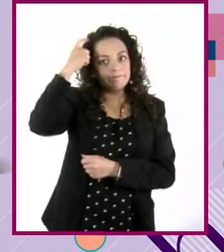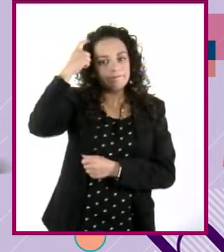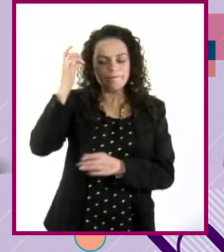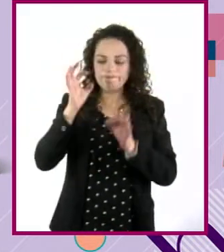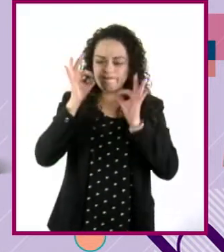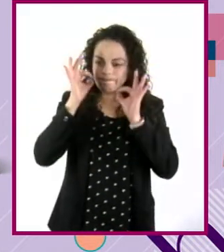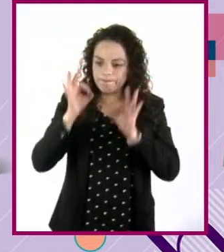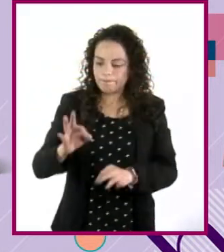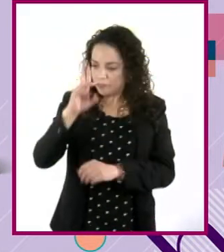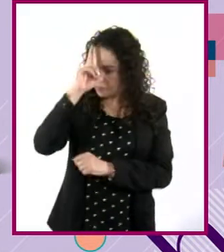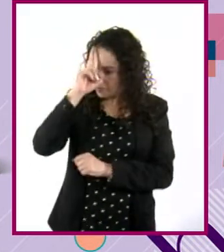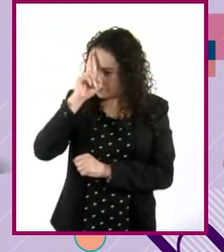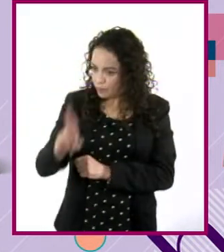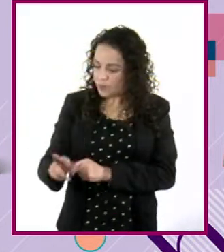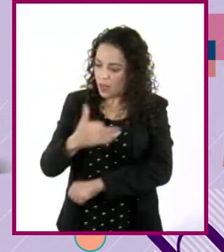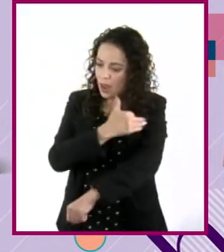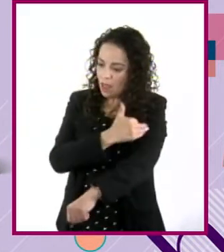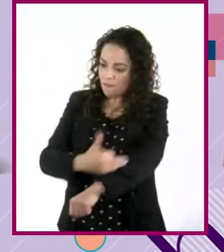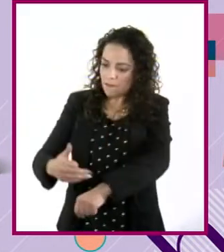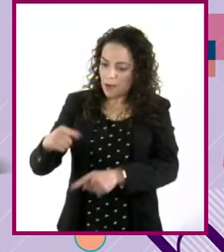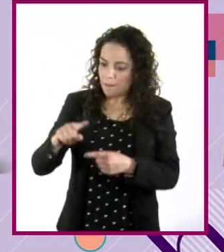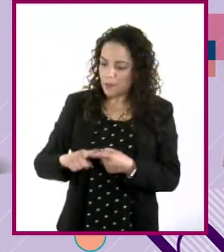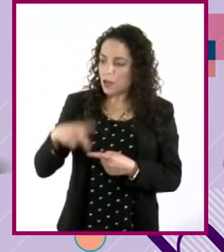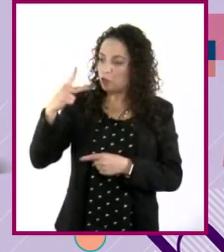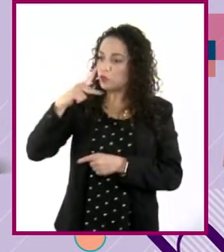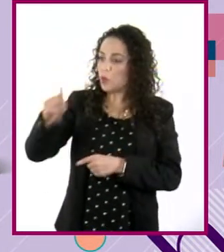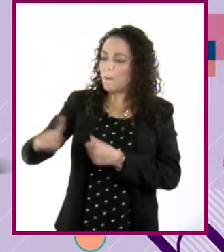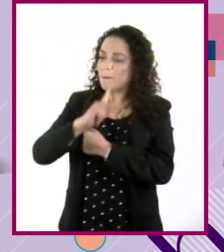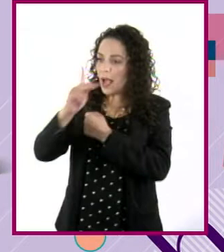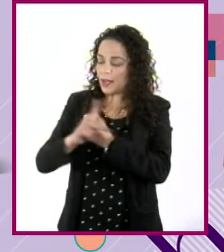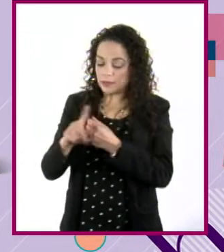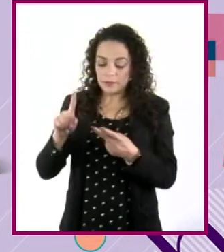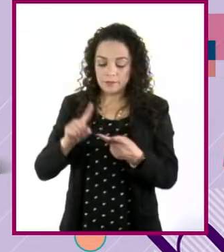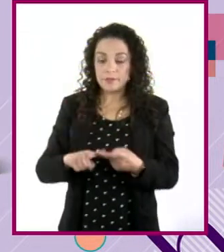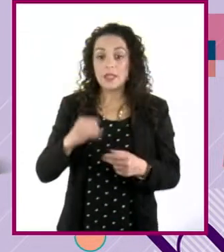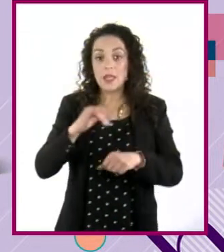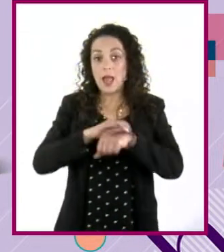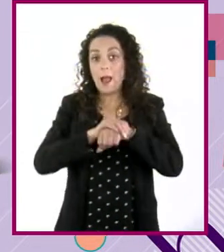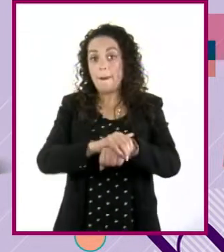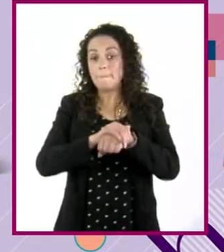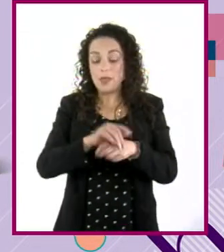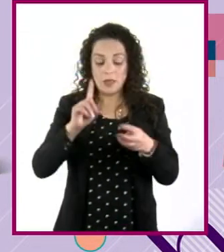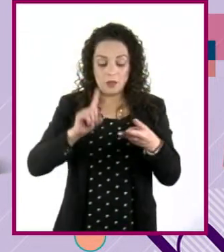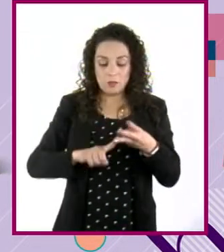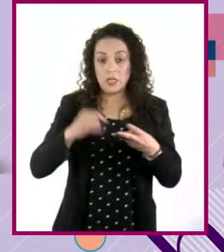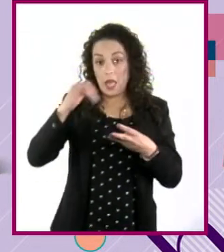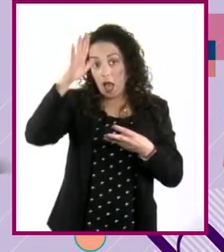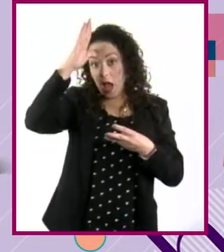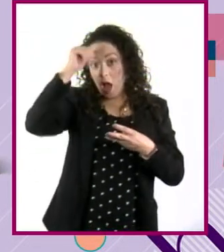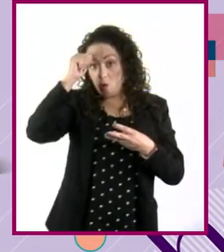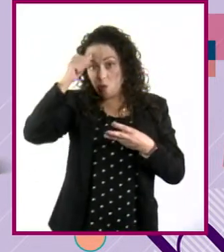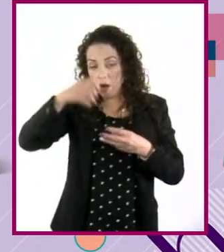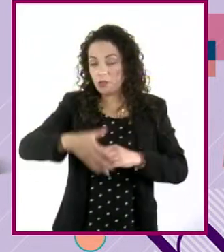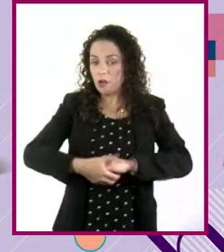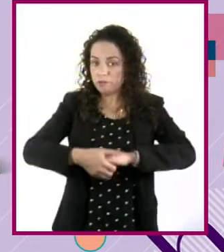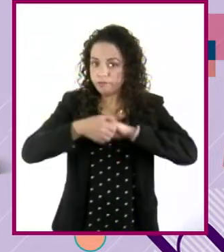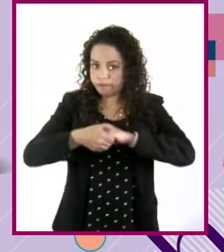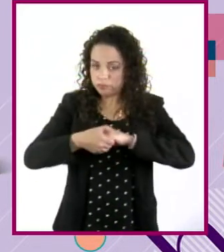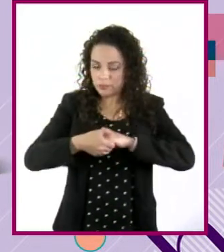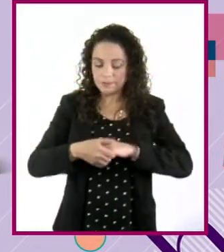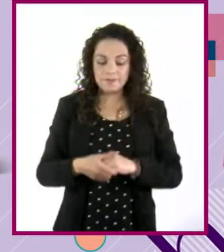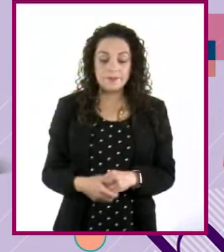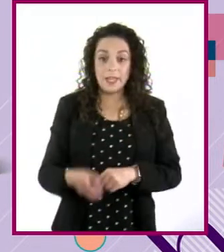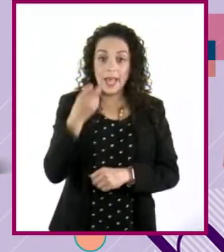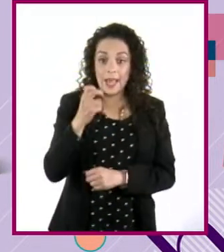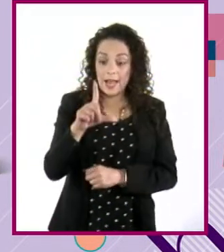lealtad a la patria, a la familia, a los pactos y a los amigos. Los actos relacionados con dicha lealtad siempre